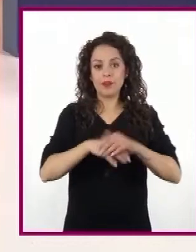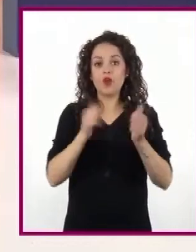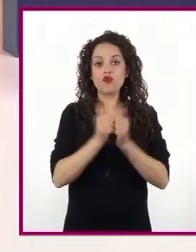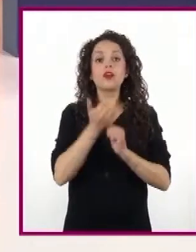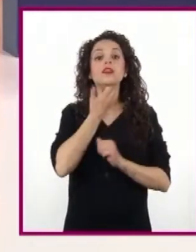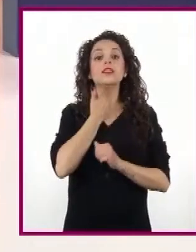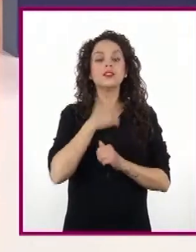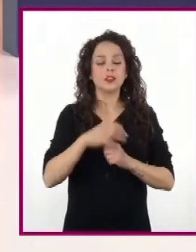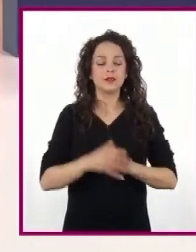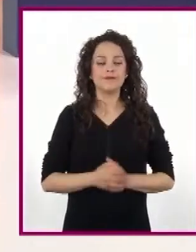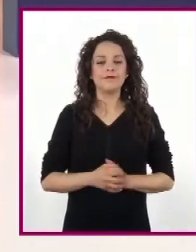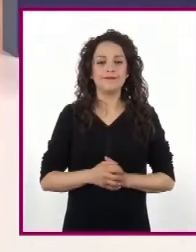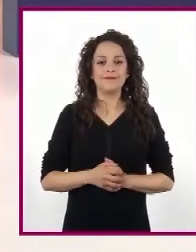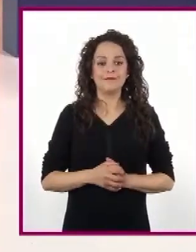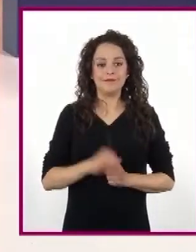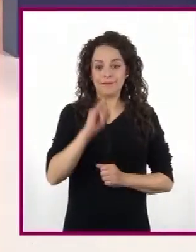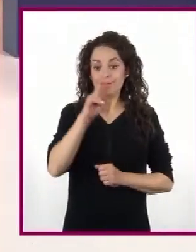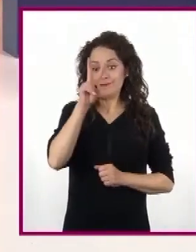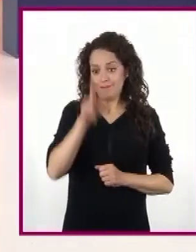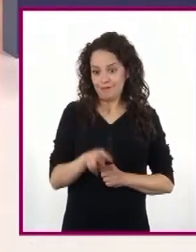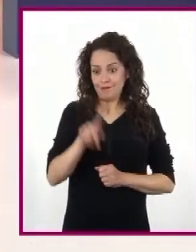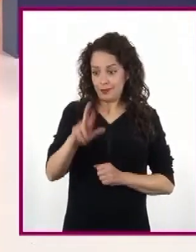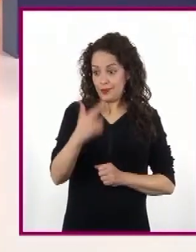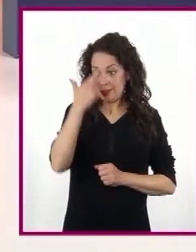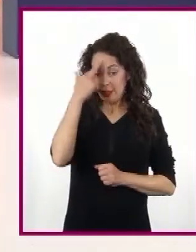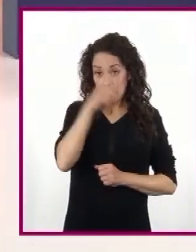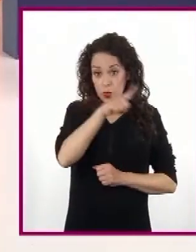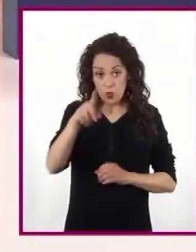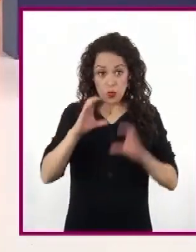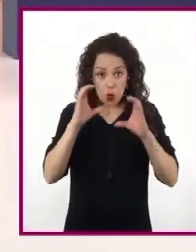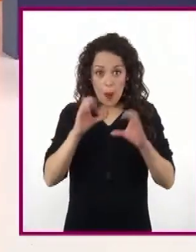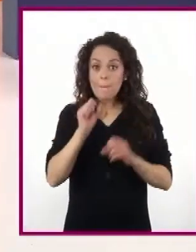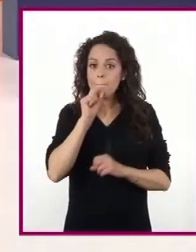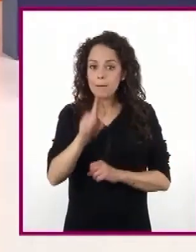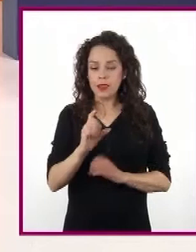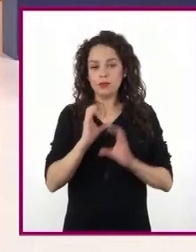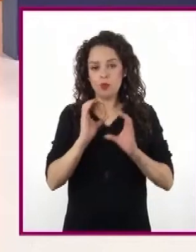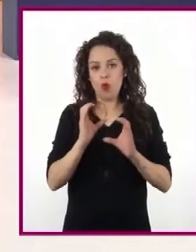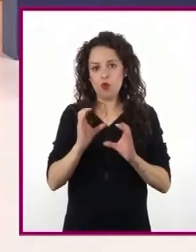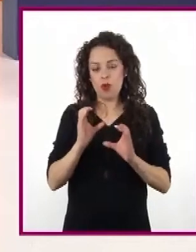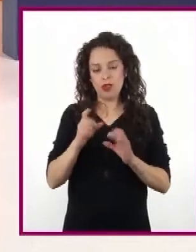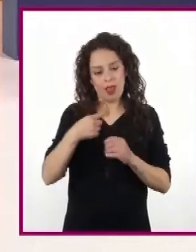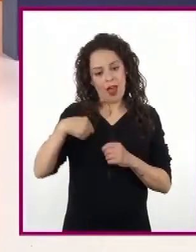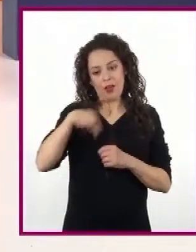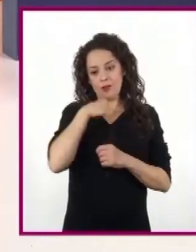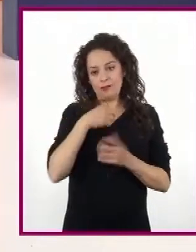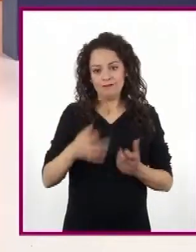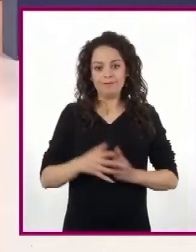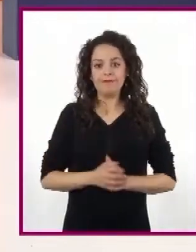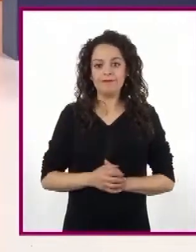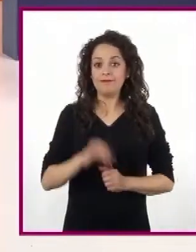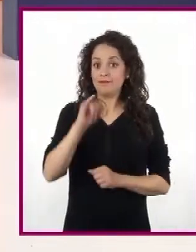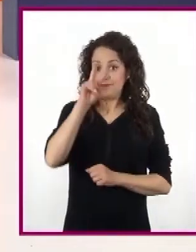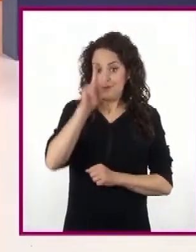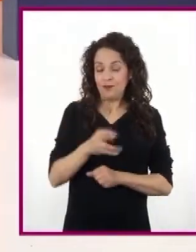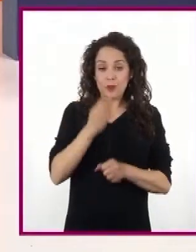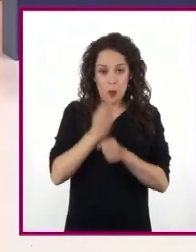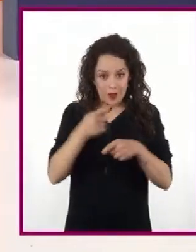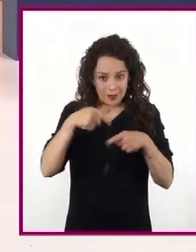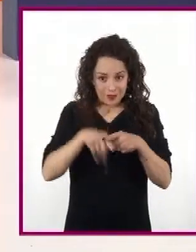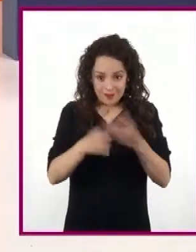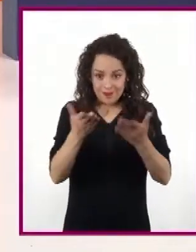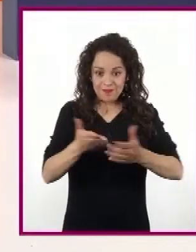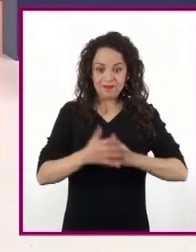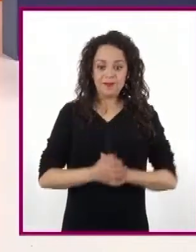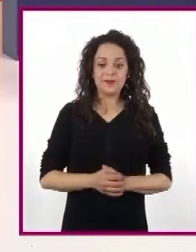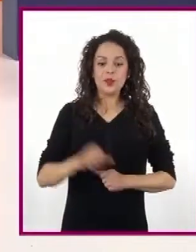maestra. Recuerden que si se cuidan ustedes, cuidan a los demás. Ahora sí, es tiempo de comenzar.